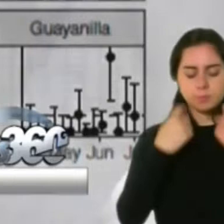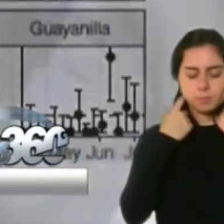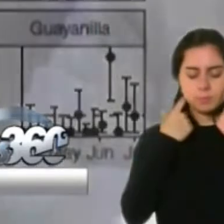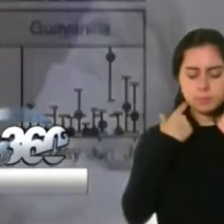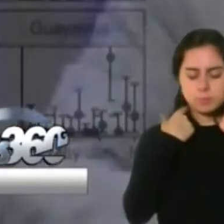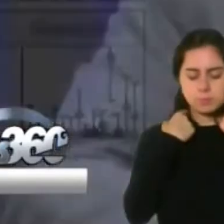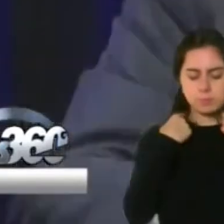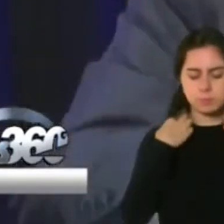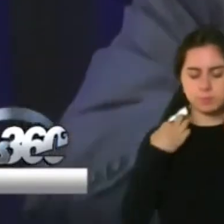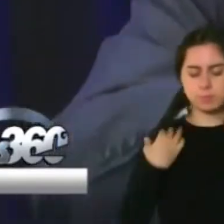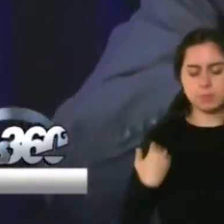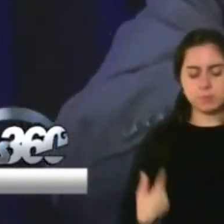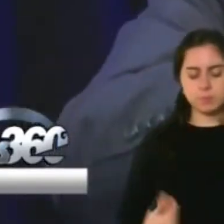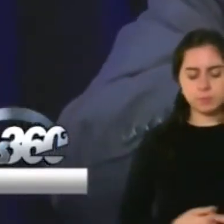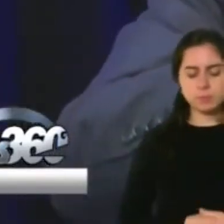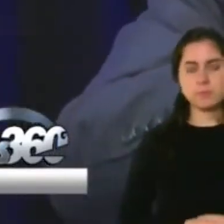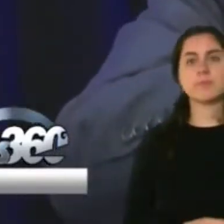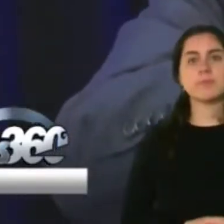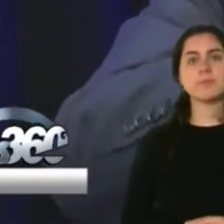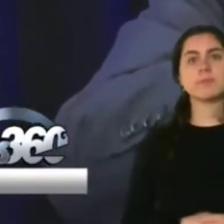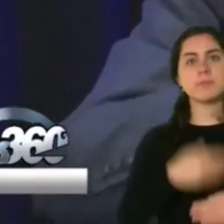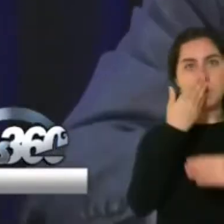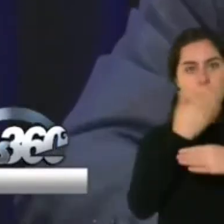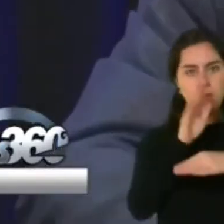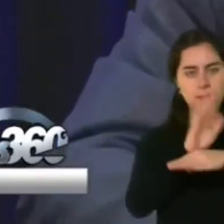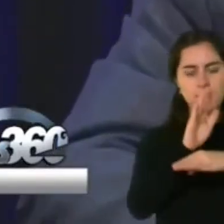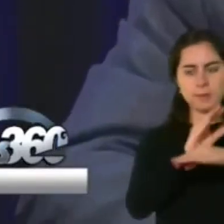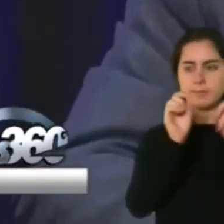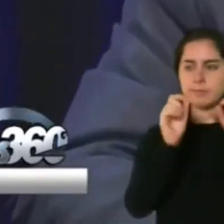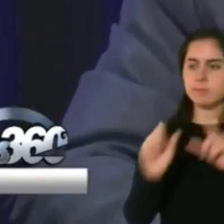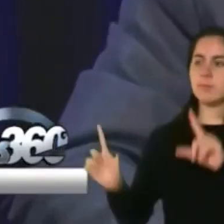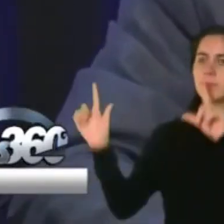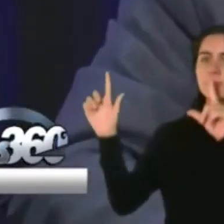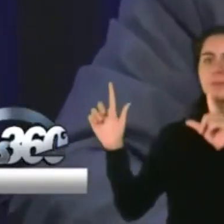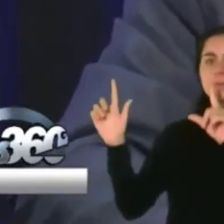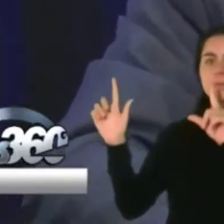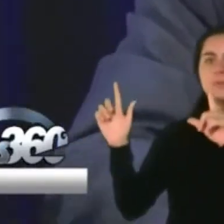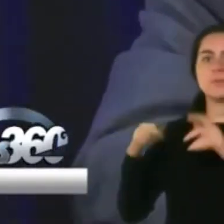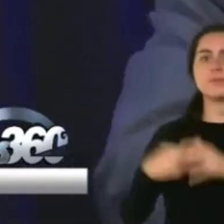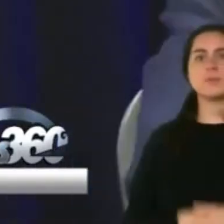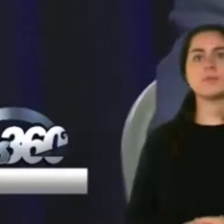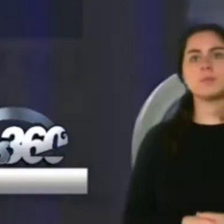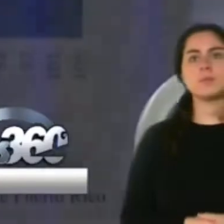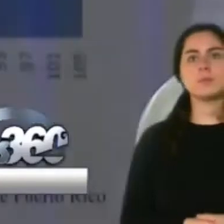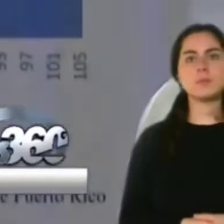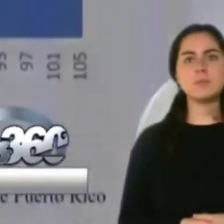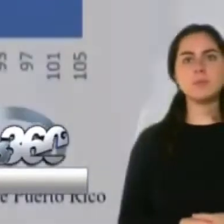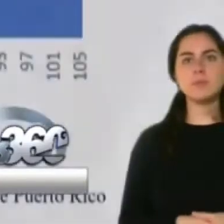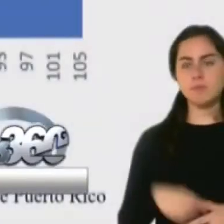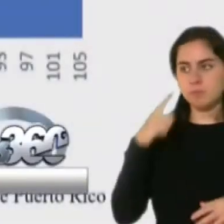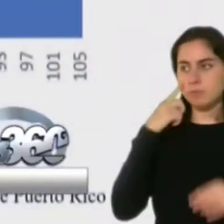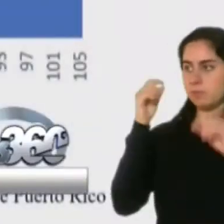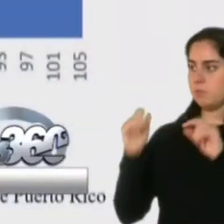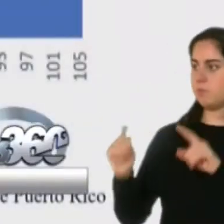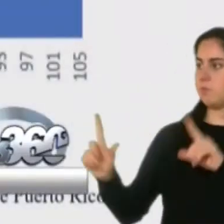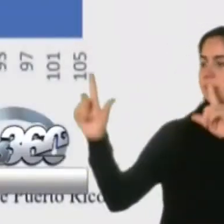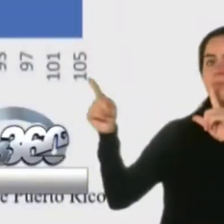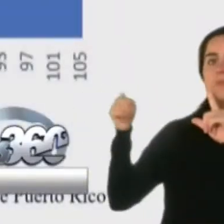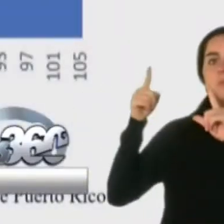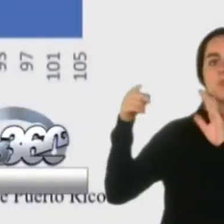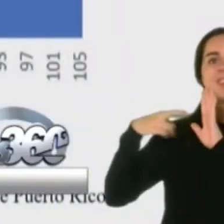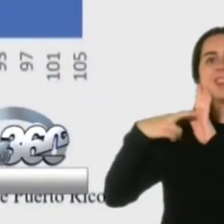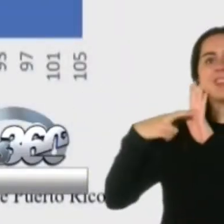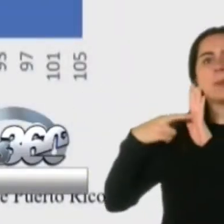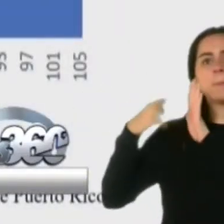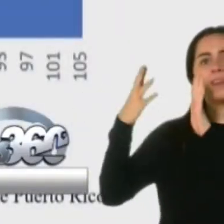Buenas tardes. La siguiente, por favor. Aquí podemos ver una figura en la cual representa los casos activos a